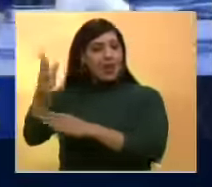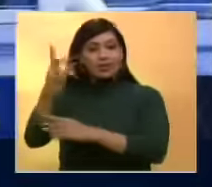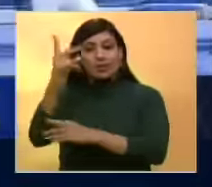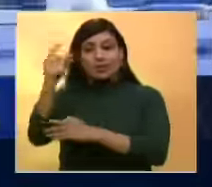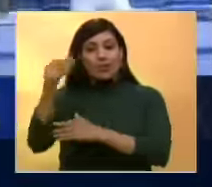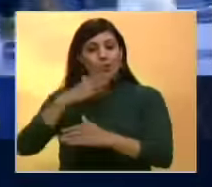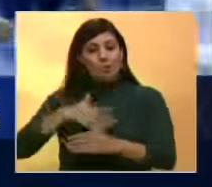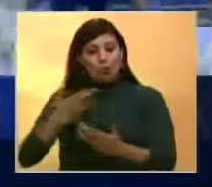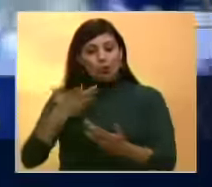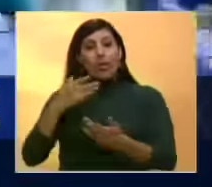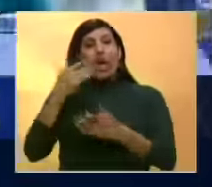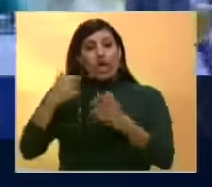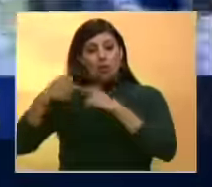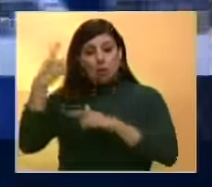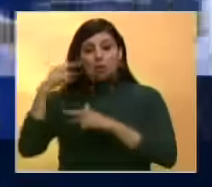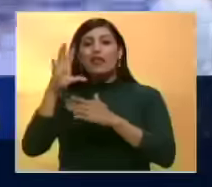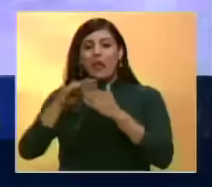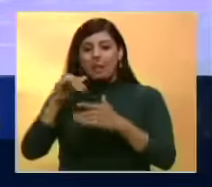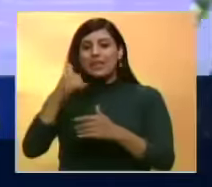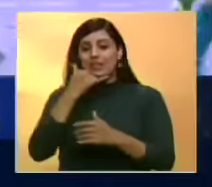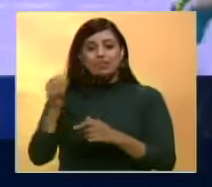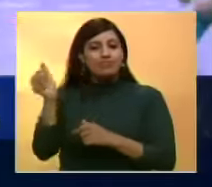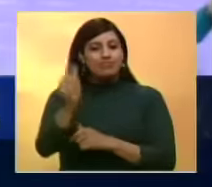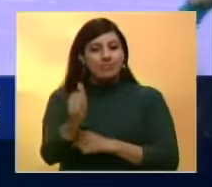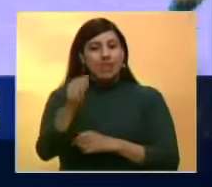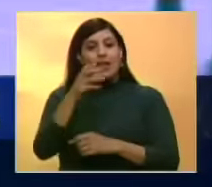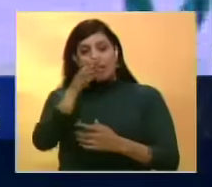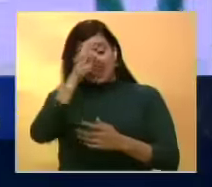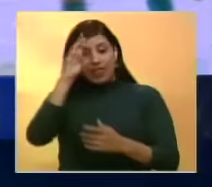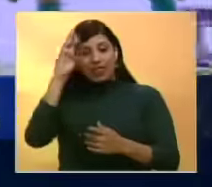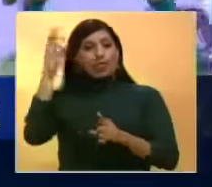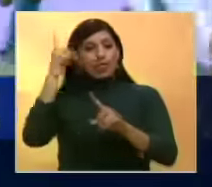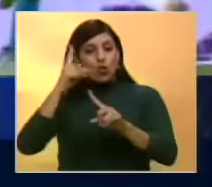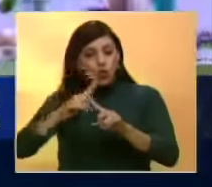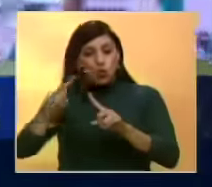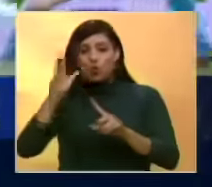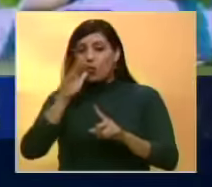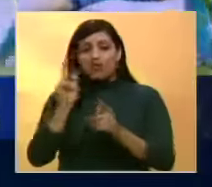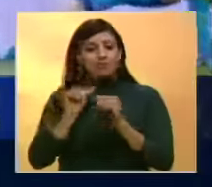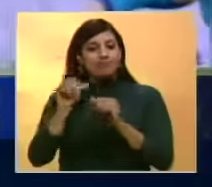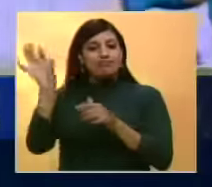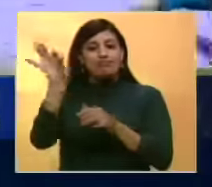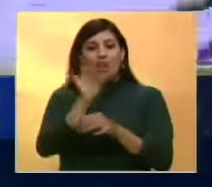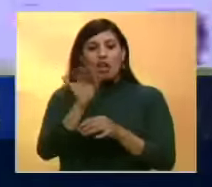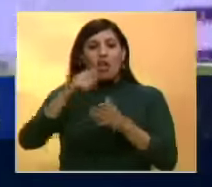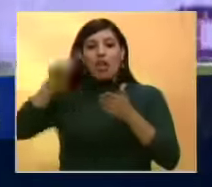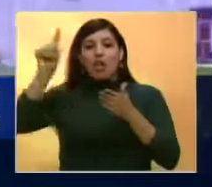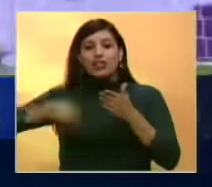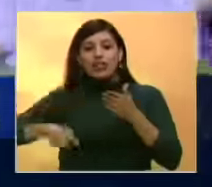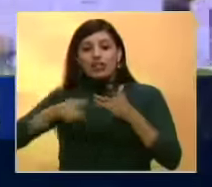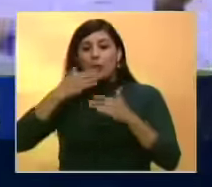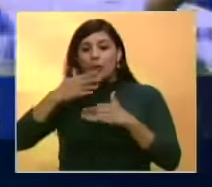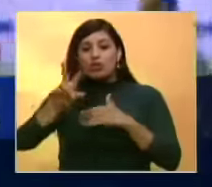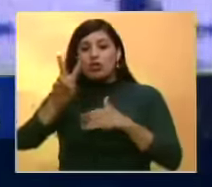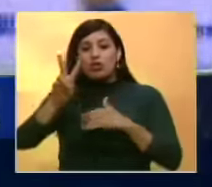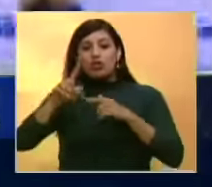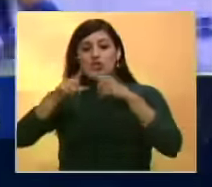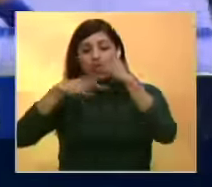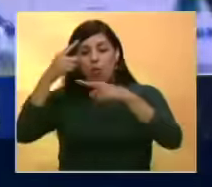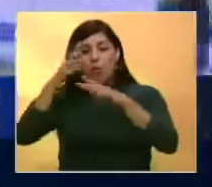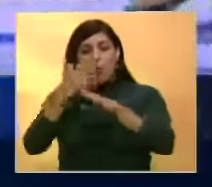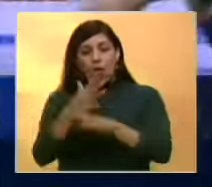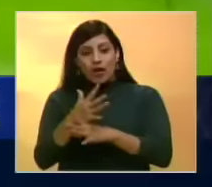al Fútbol Club Barcelona el año pasado tanto el Madrid como el Atlético de Madrid no habrán contratar a jugador alguno por los próximos dos periodos de